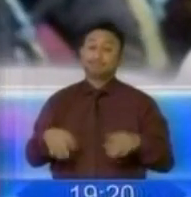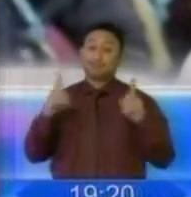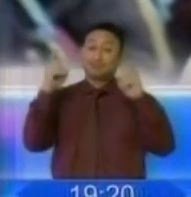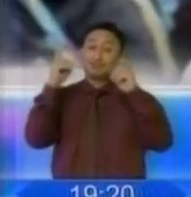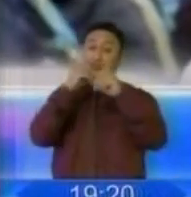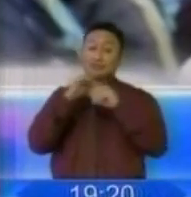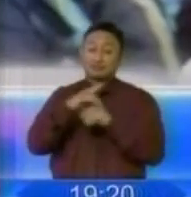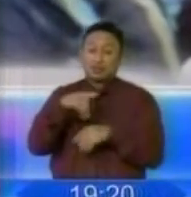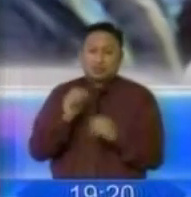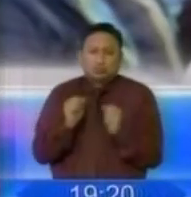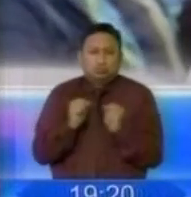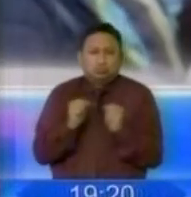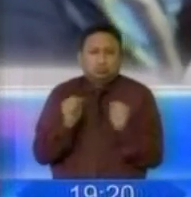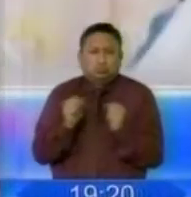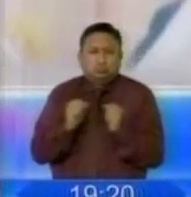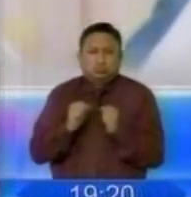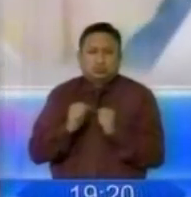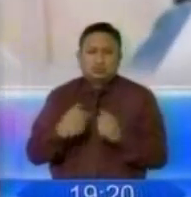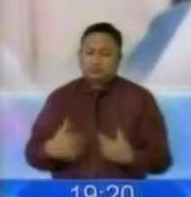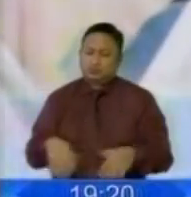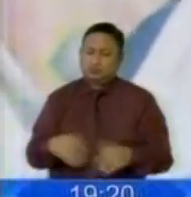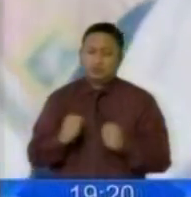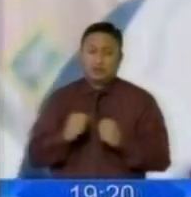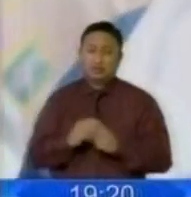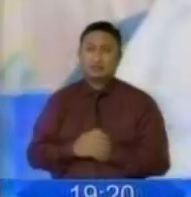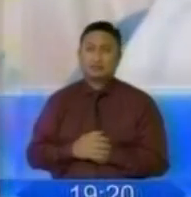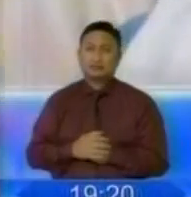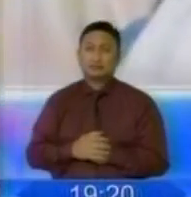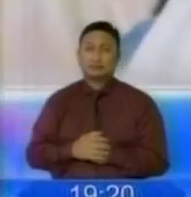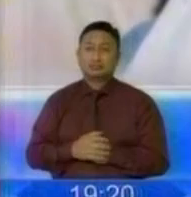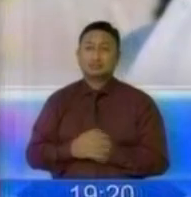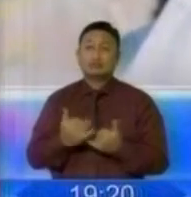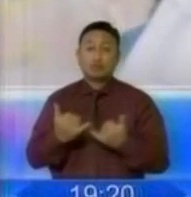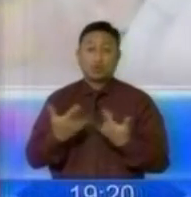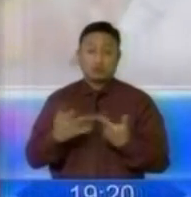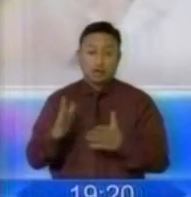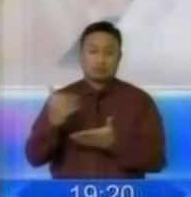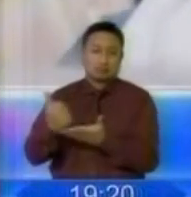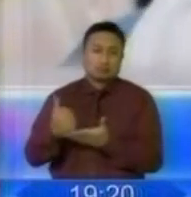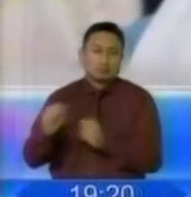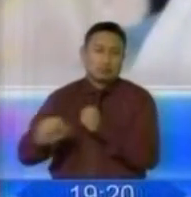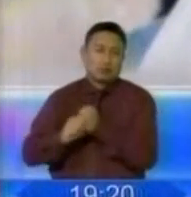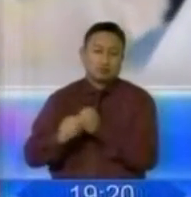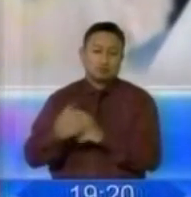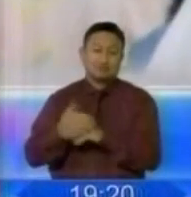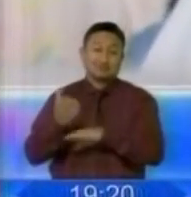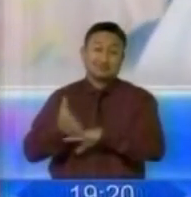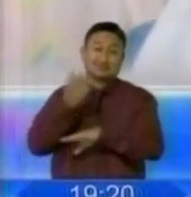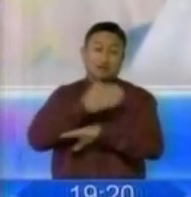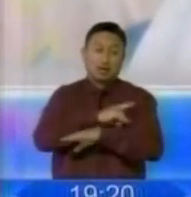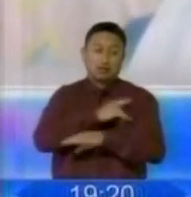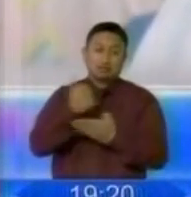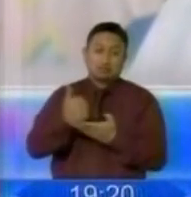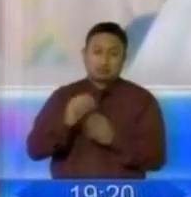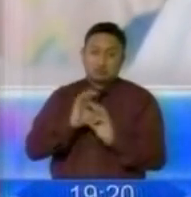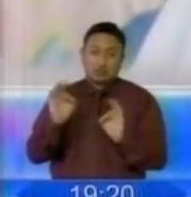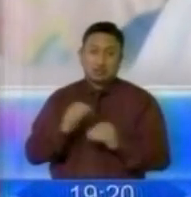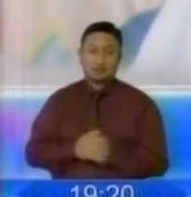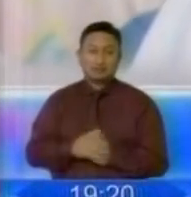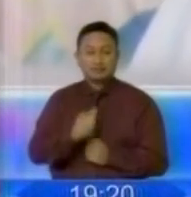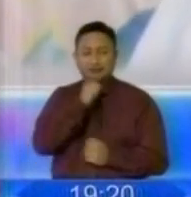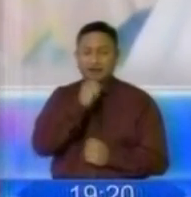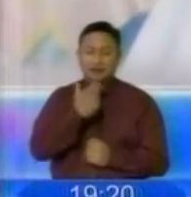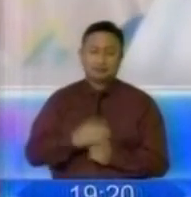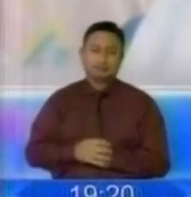el frío nos mata. El día de hoy nos están apretando todo el apoyo posible, pero anteriormente no nos estaban apretando suficientemente el